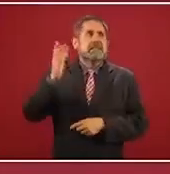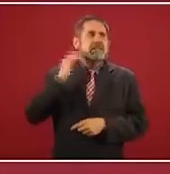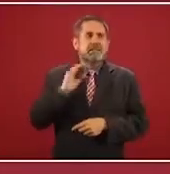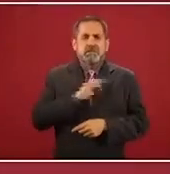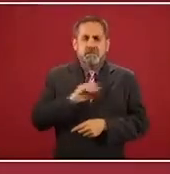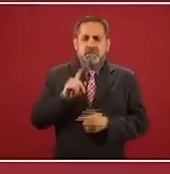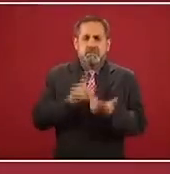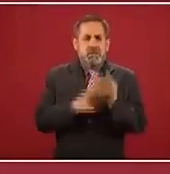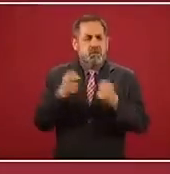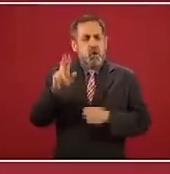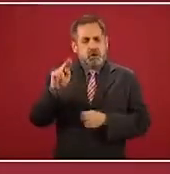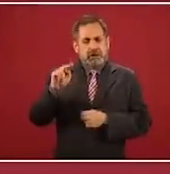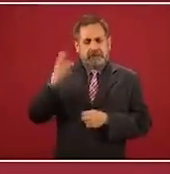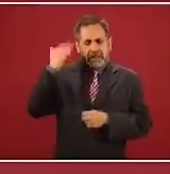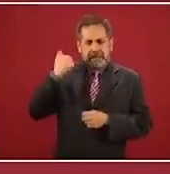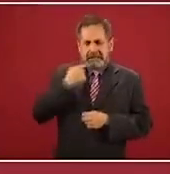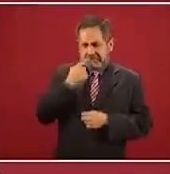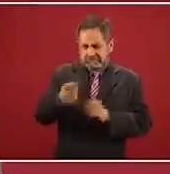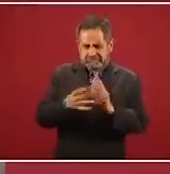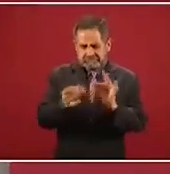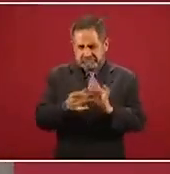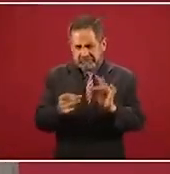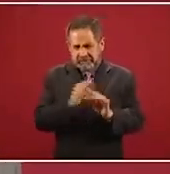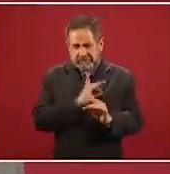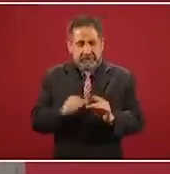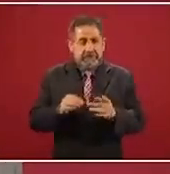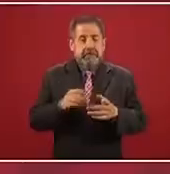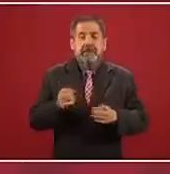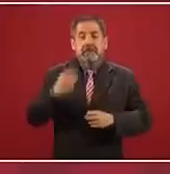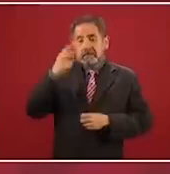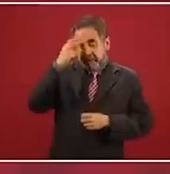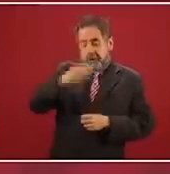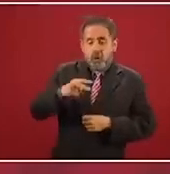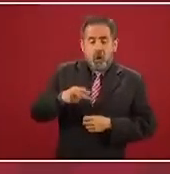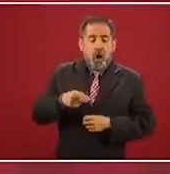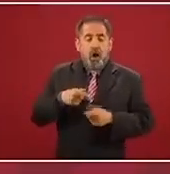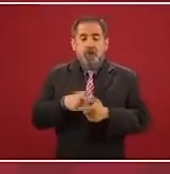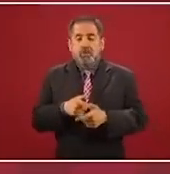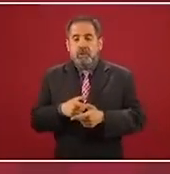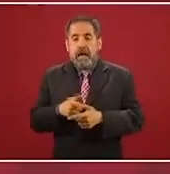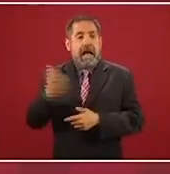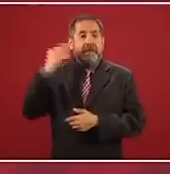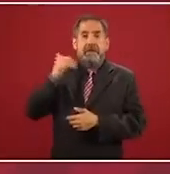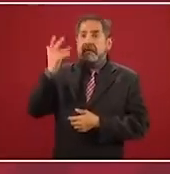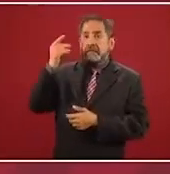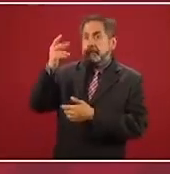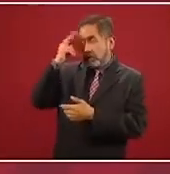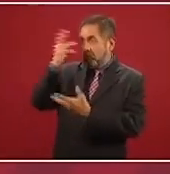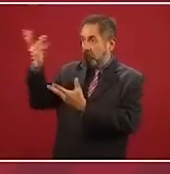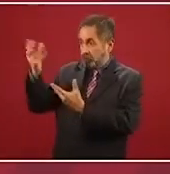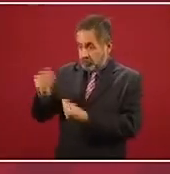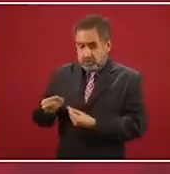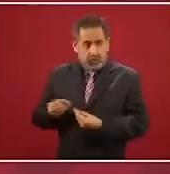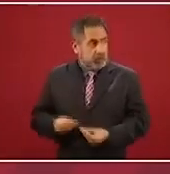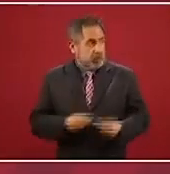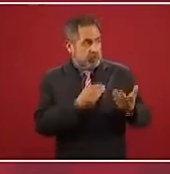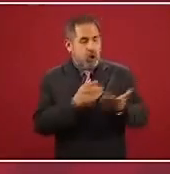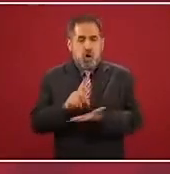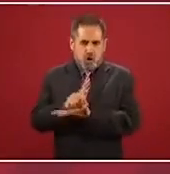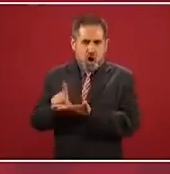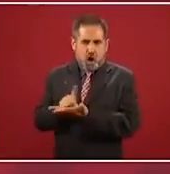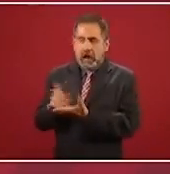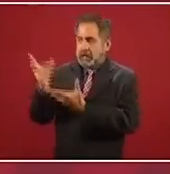desde los años 80, como ya lo habíamos relatado, en donde México se transformó de ser un país de tránsito del tráfico